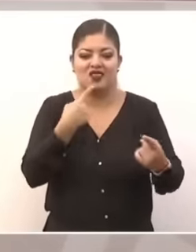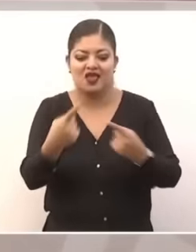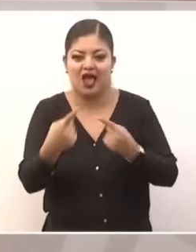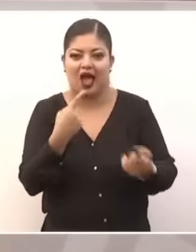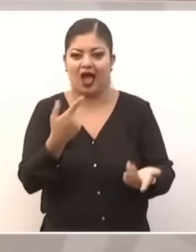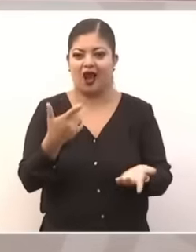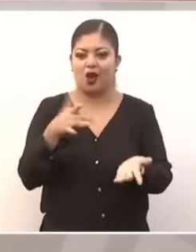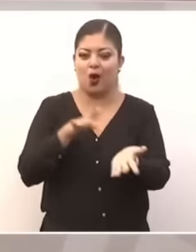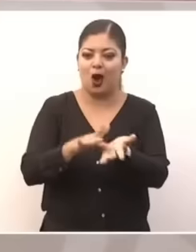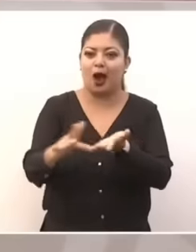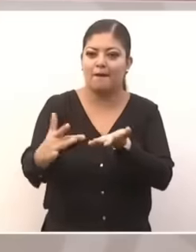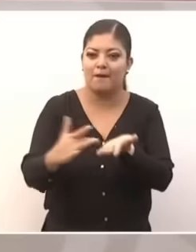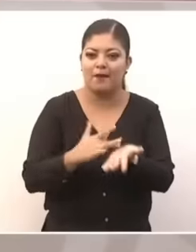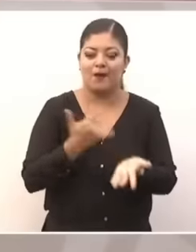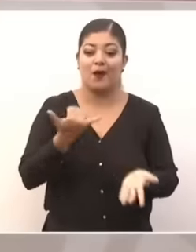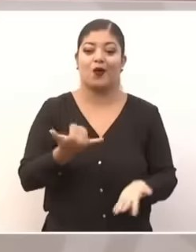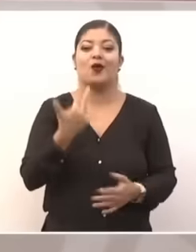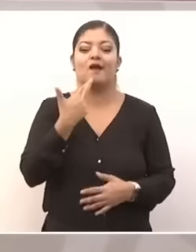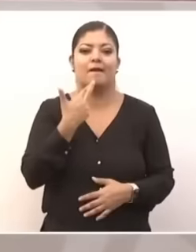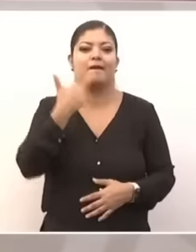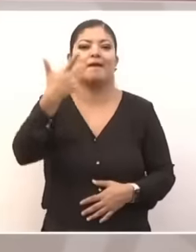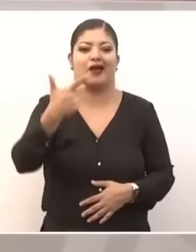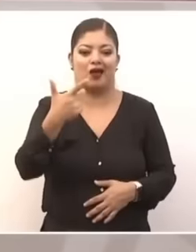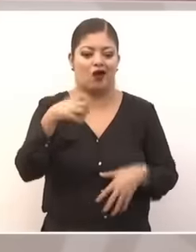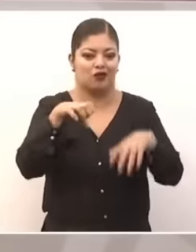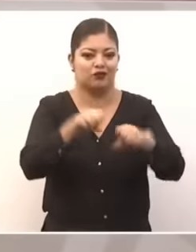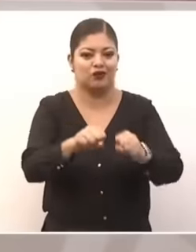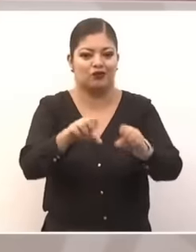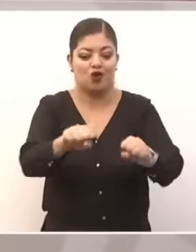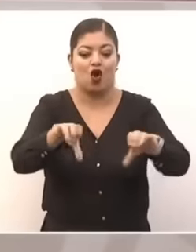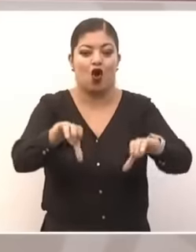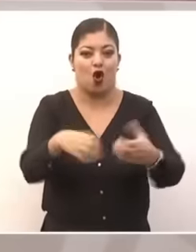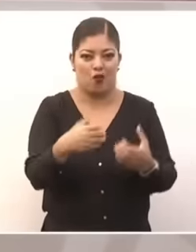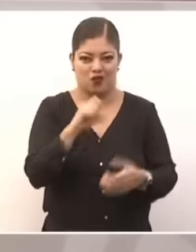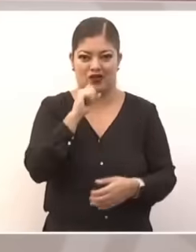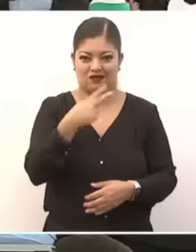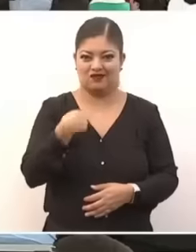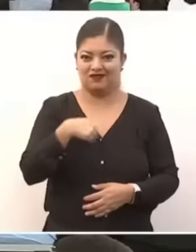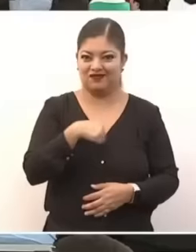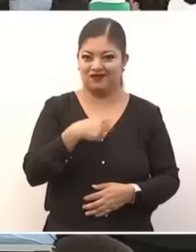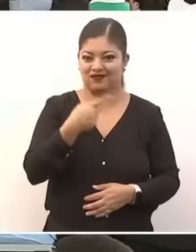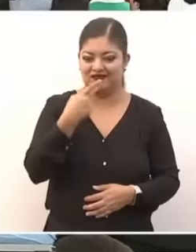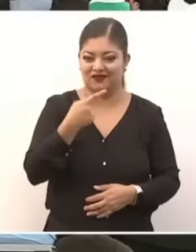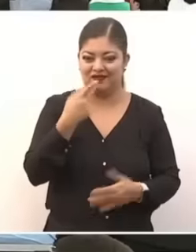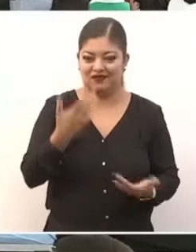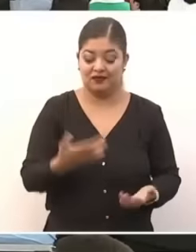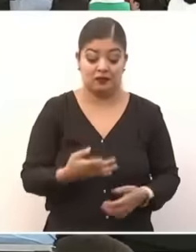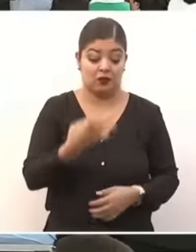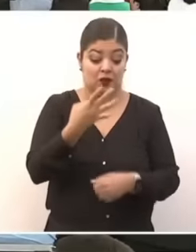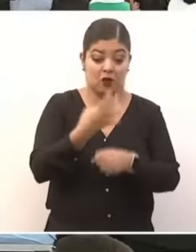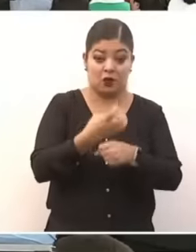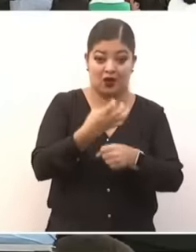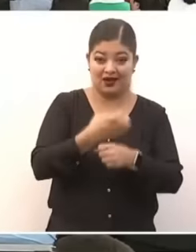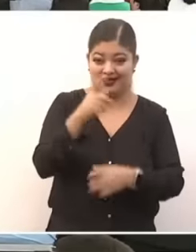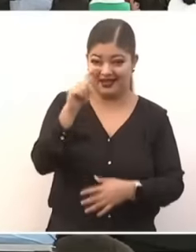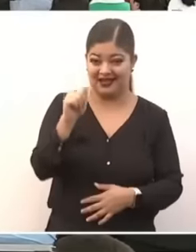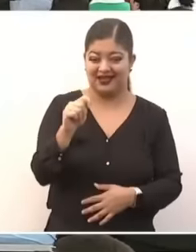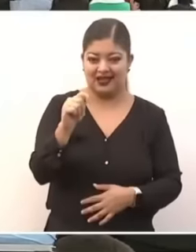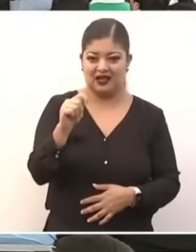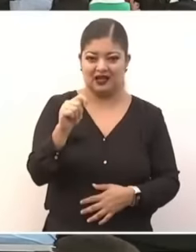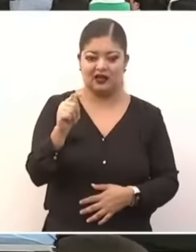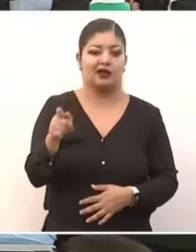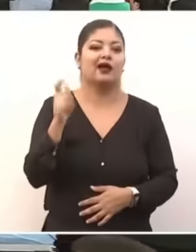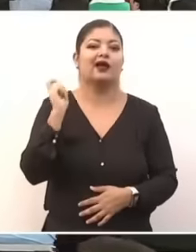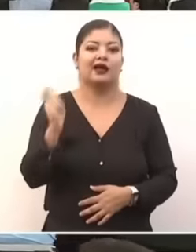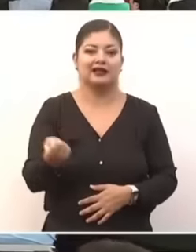recuperar mejor todavía las comunidades de lo que había. La Cuarta Transformación tiene